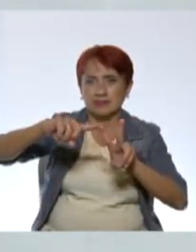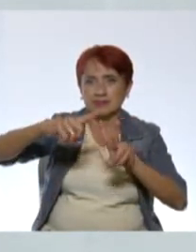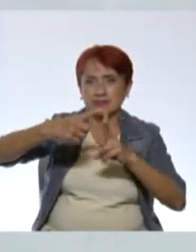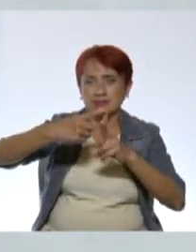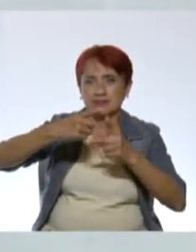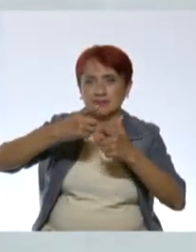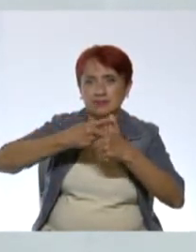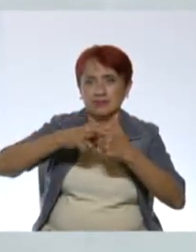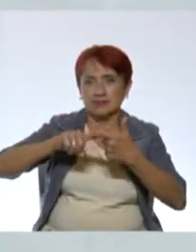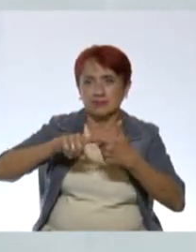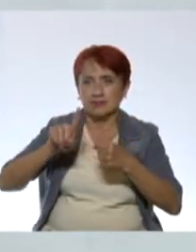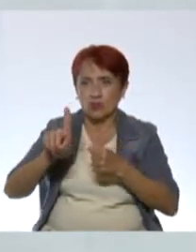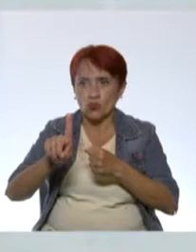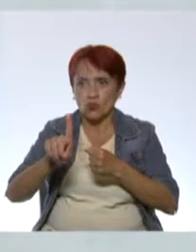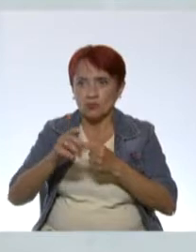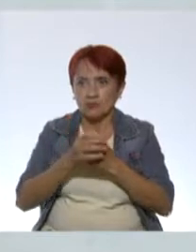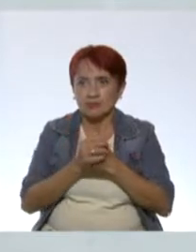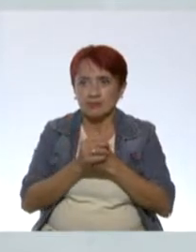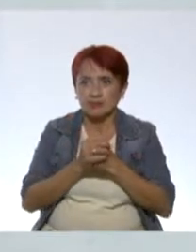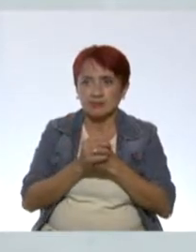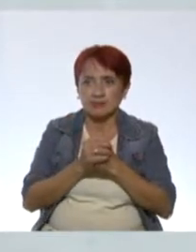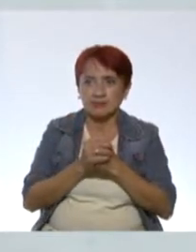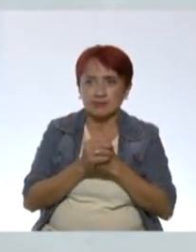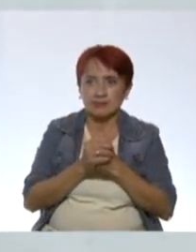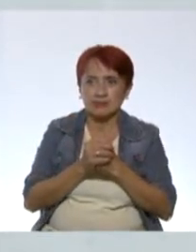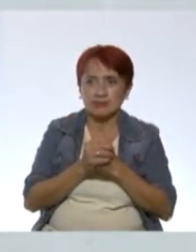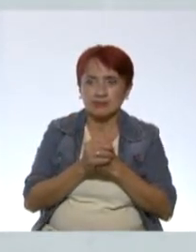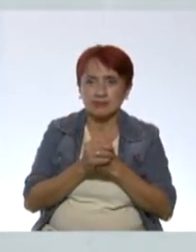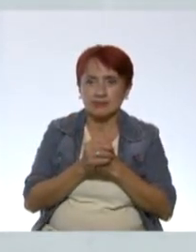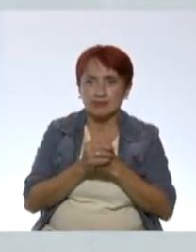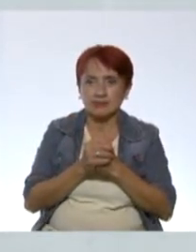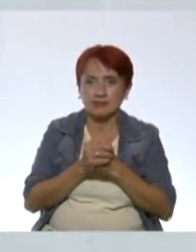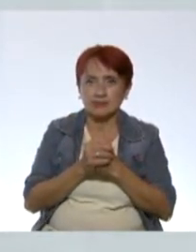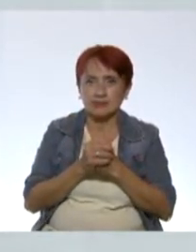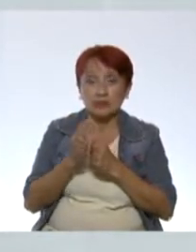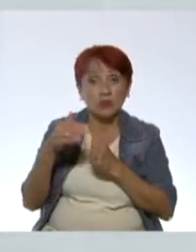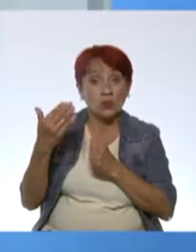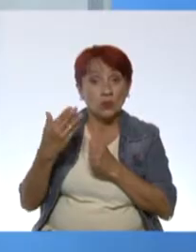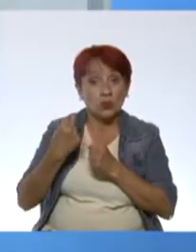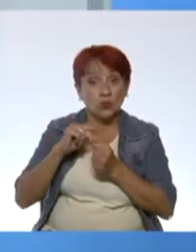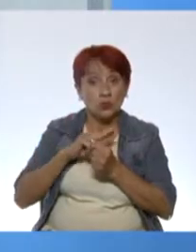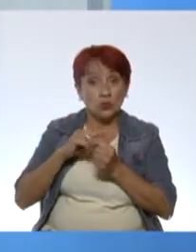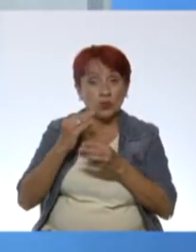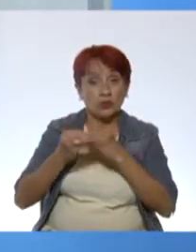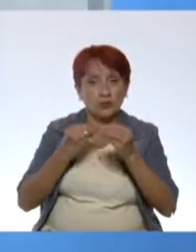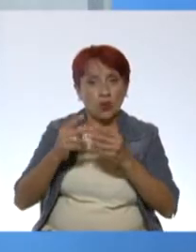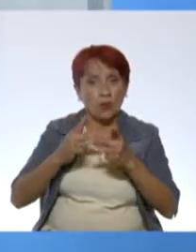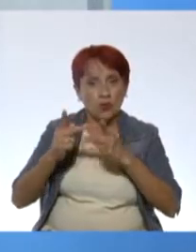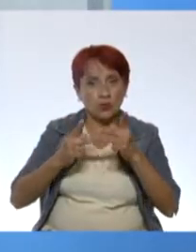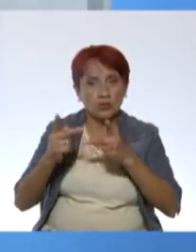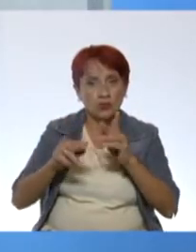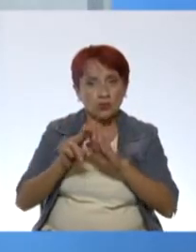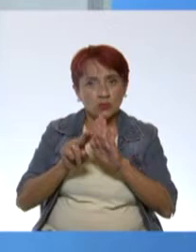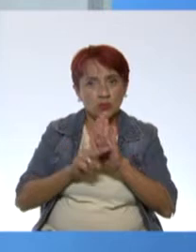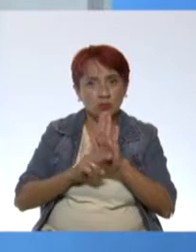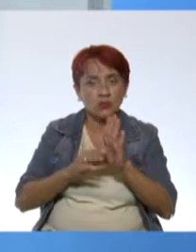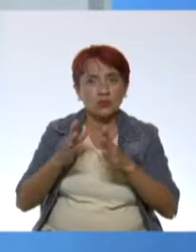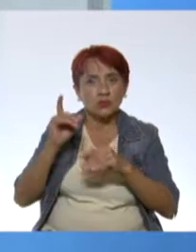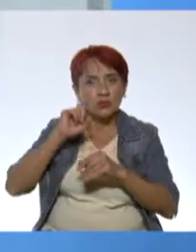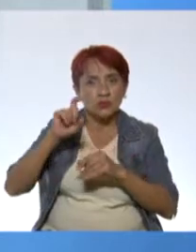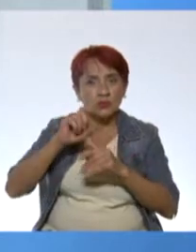entre 1, entre raíz de 3, entre menos 1. ¿Ven? Cuando nosotros hacemos ese